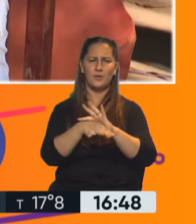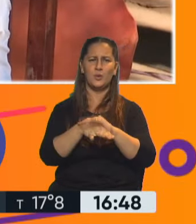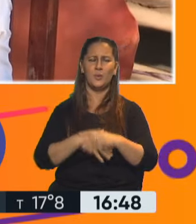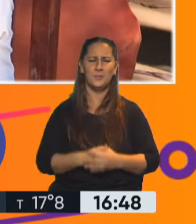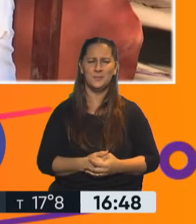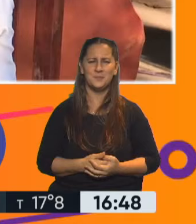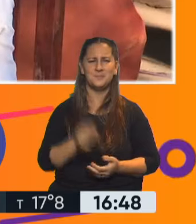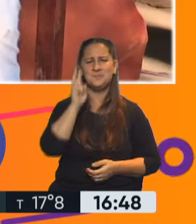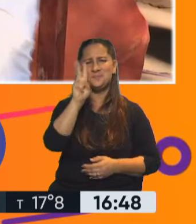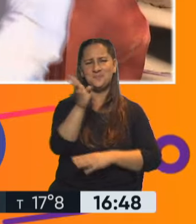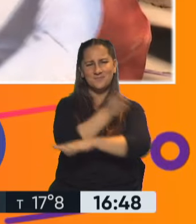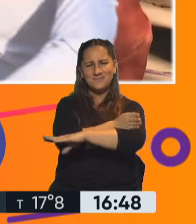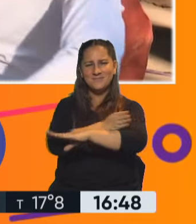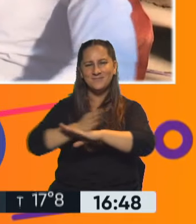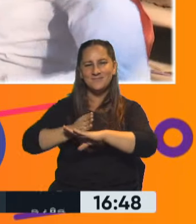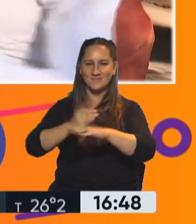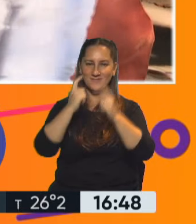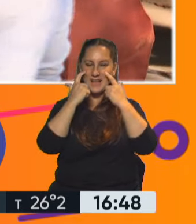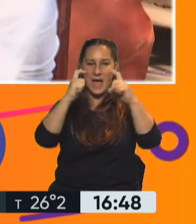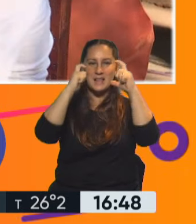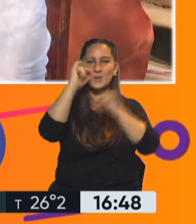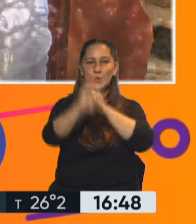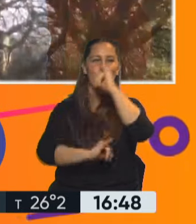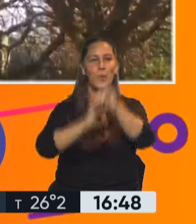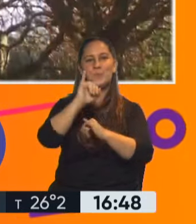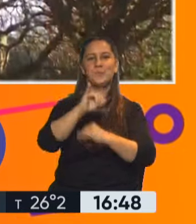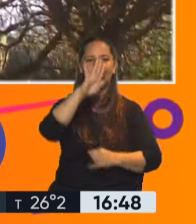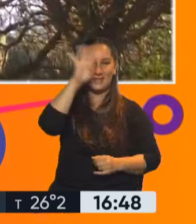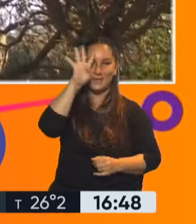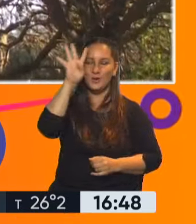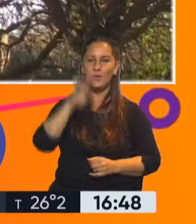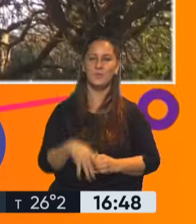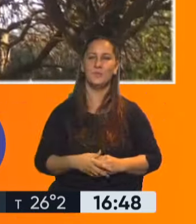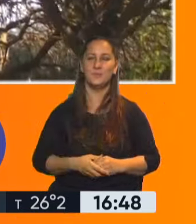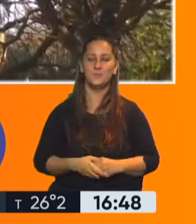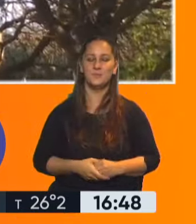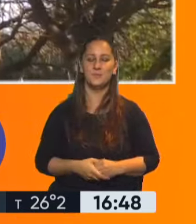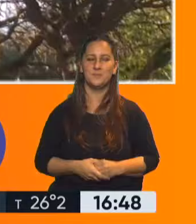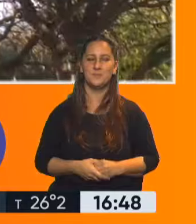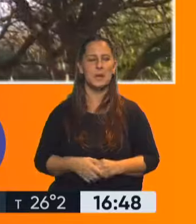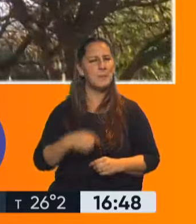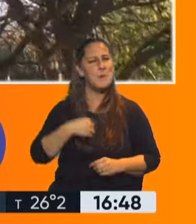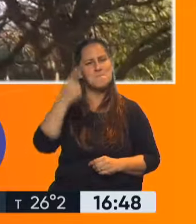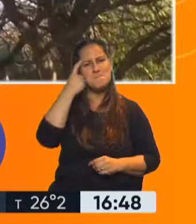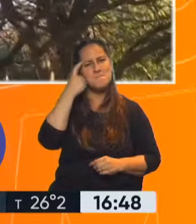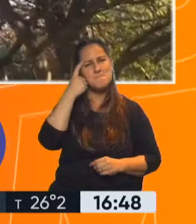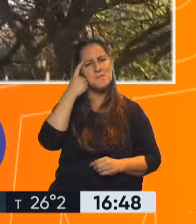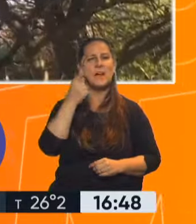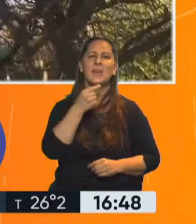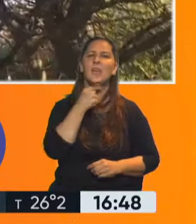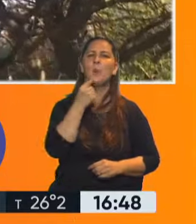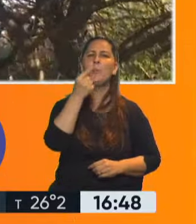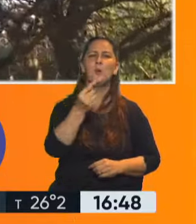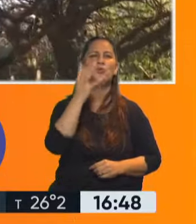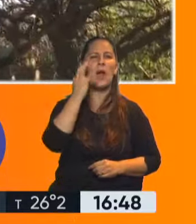estaba escuchando con atención todo lo que estaba contando el indio. Pero me quedé con algo, tengo ganas de preguntarle algo a